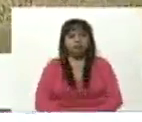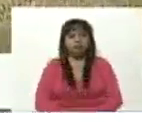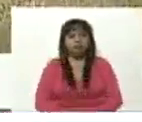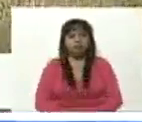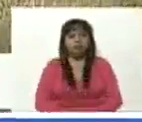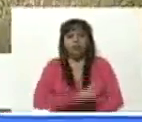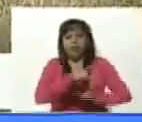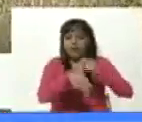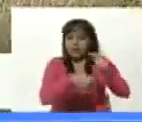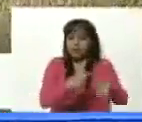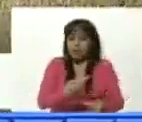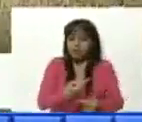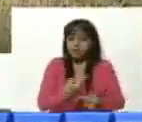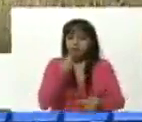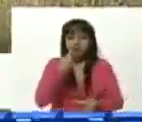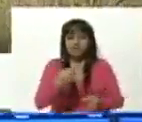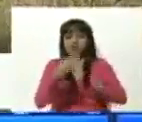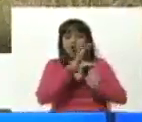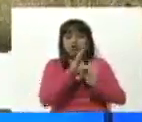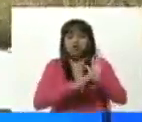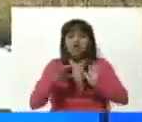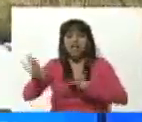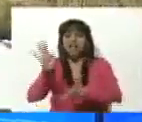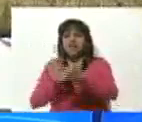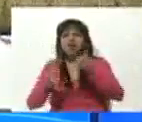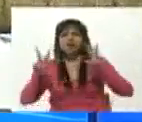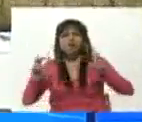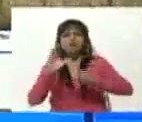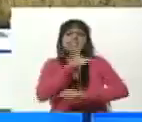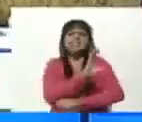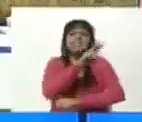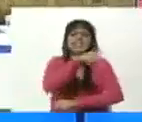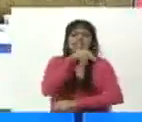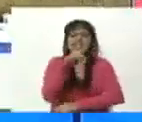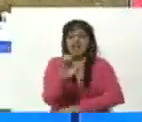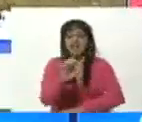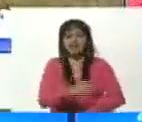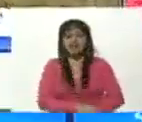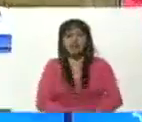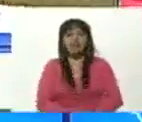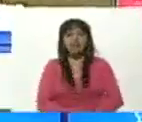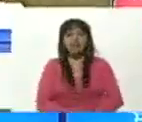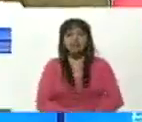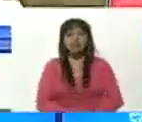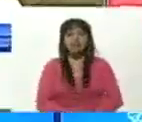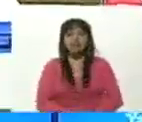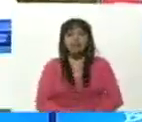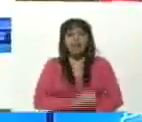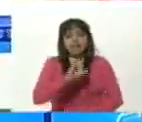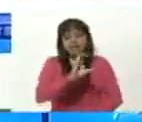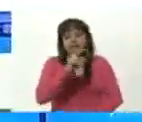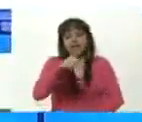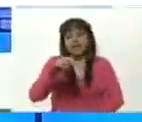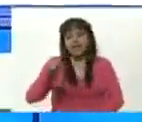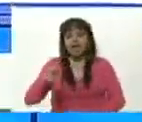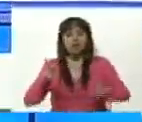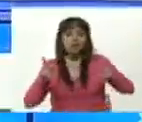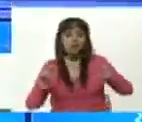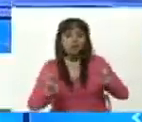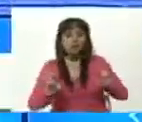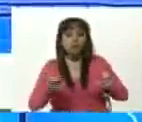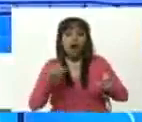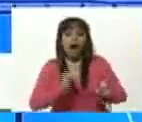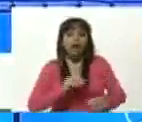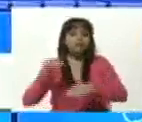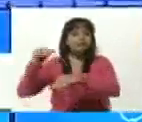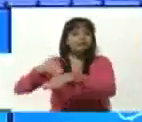luego, de acuerdo a la Constitución, eligió un nuevo Consejo Nacional Electoral. El nuevo Consejo Nacional Electoral ha